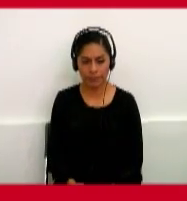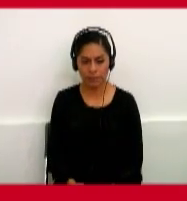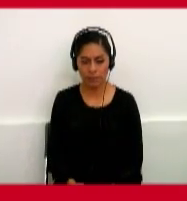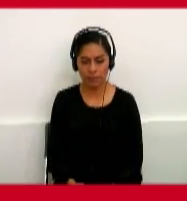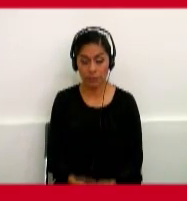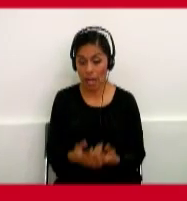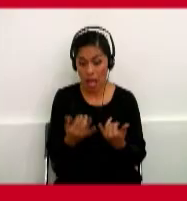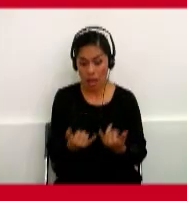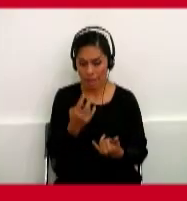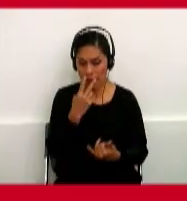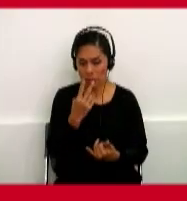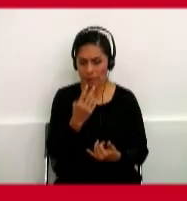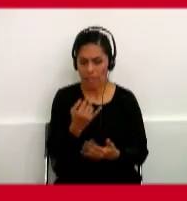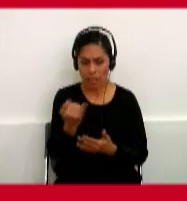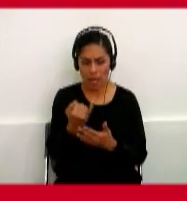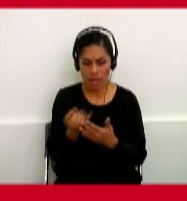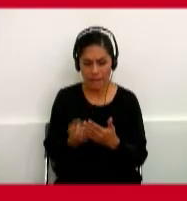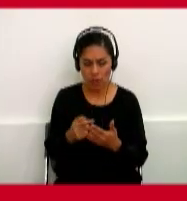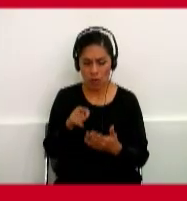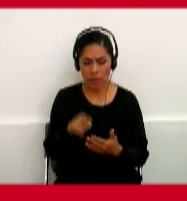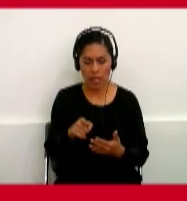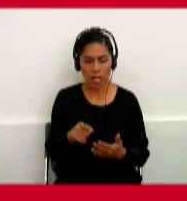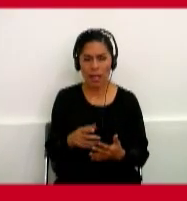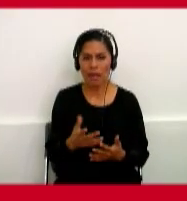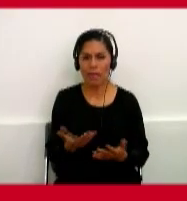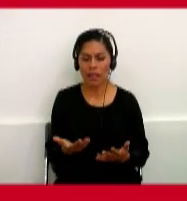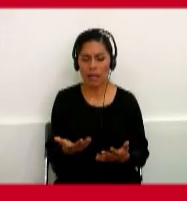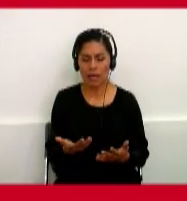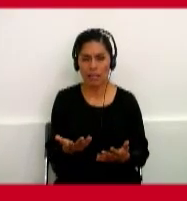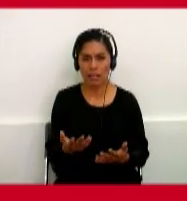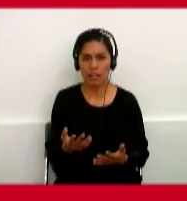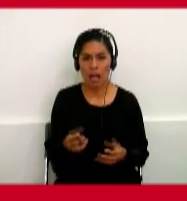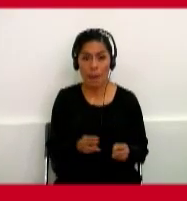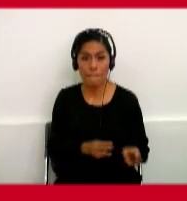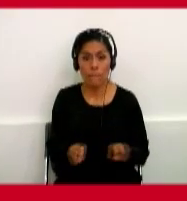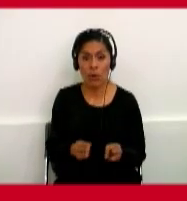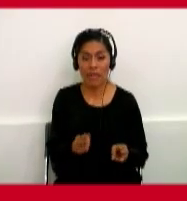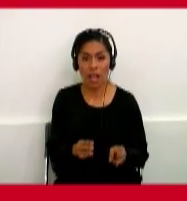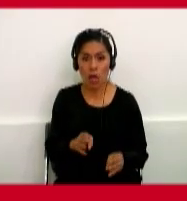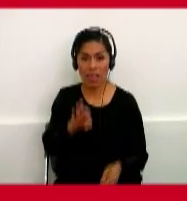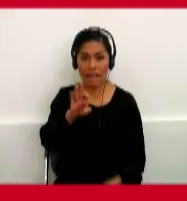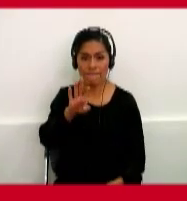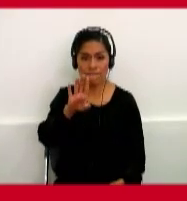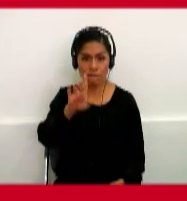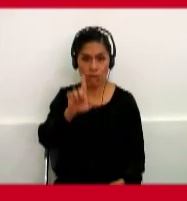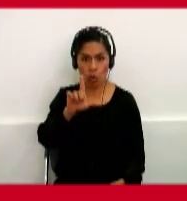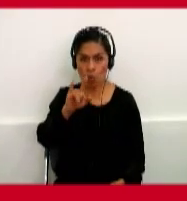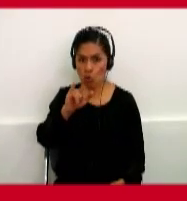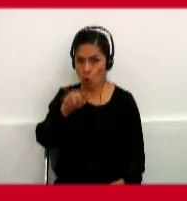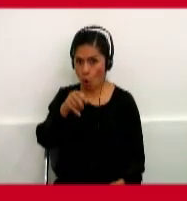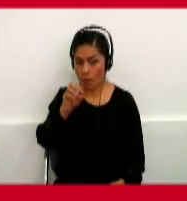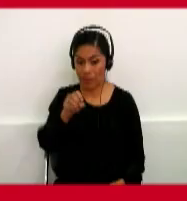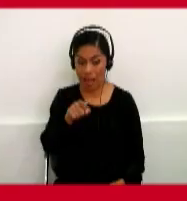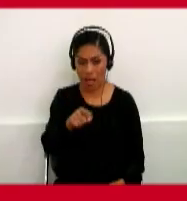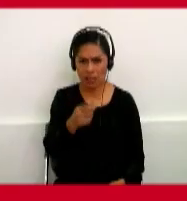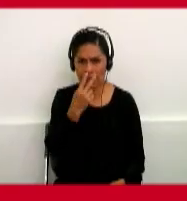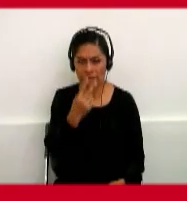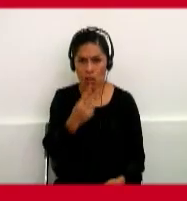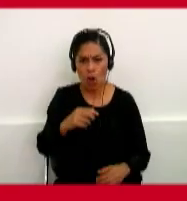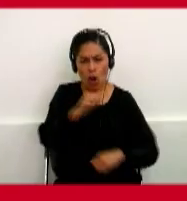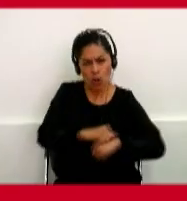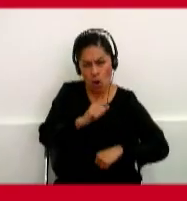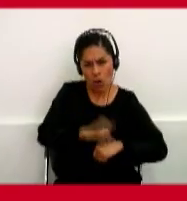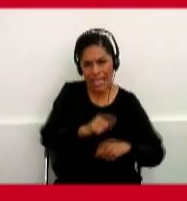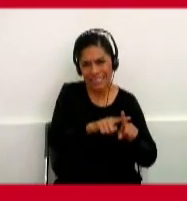Veamos, por ejemplo, un perfil de dilución y recuperación de este proyecto, un modelo de flujo gravitacional. Se incorporaron calidades de rocas,